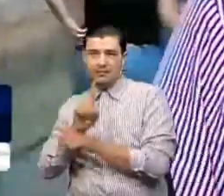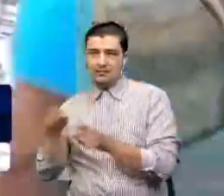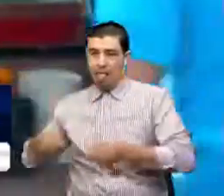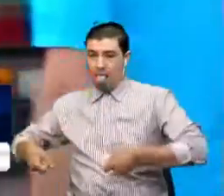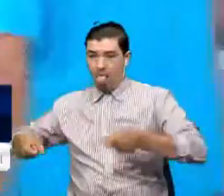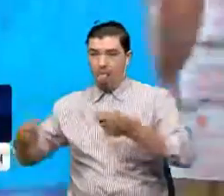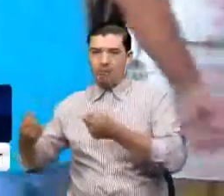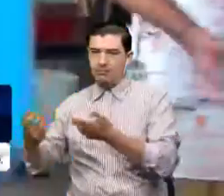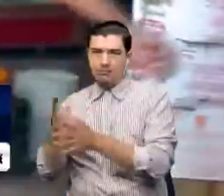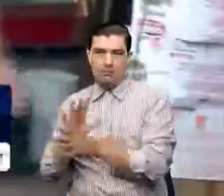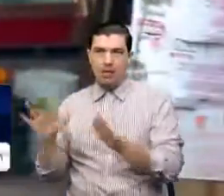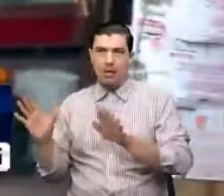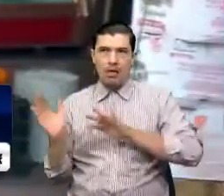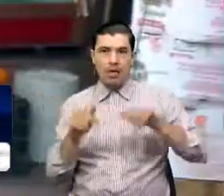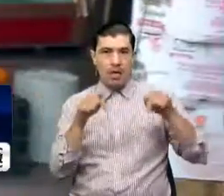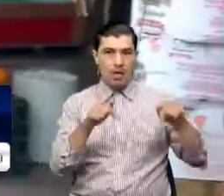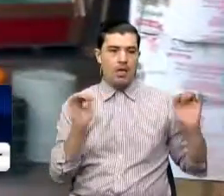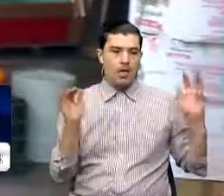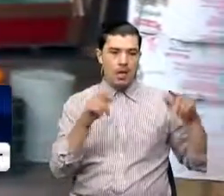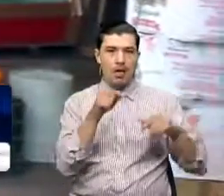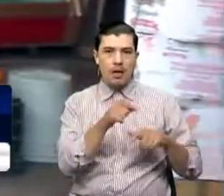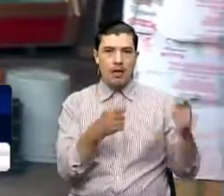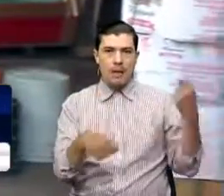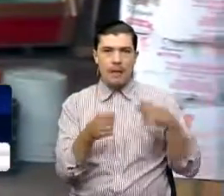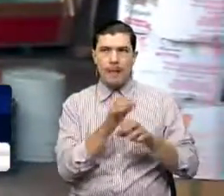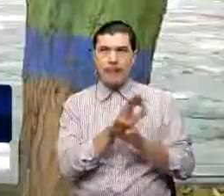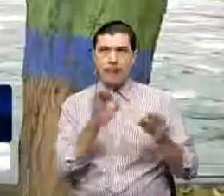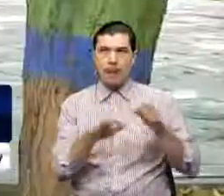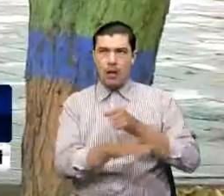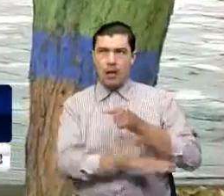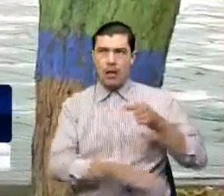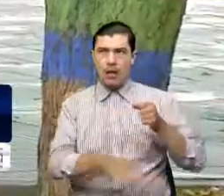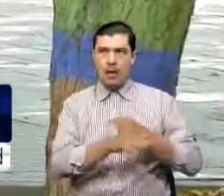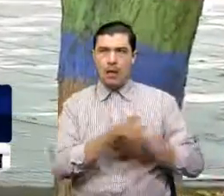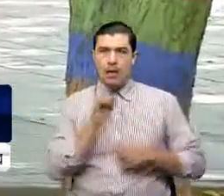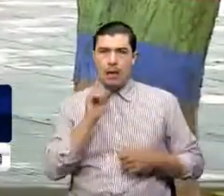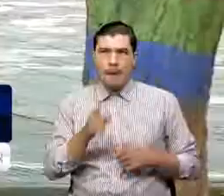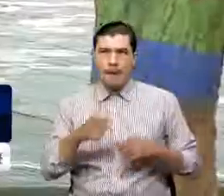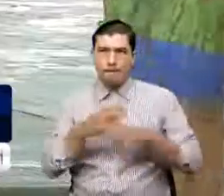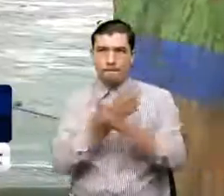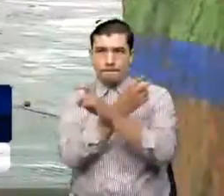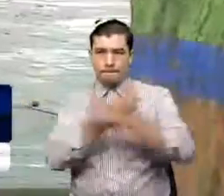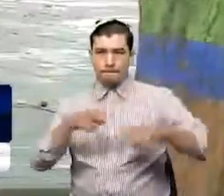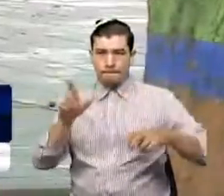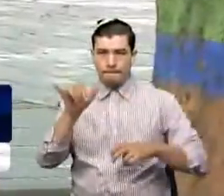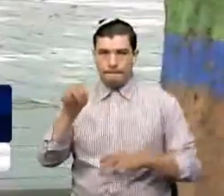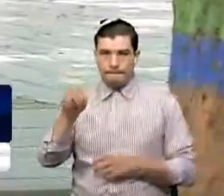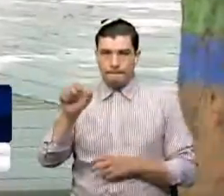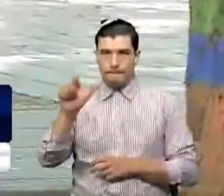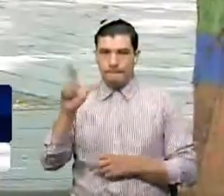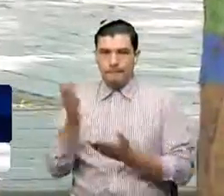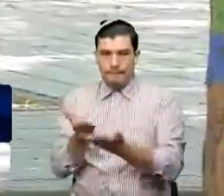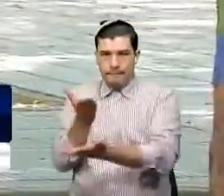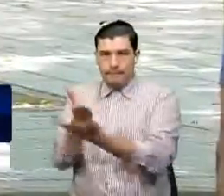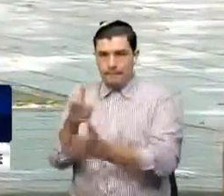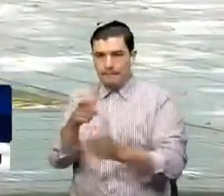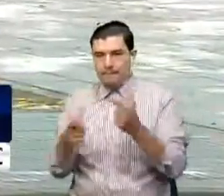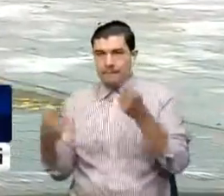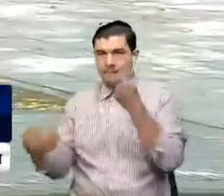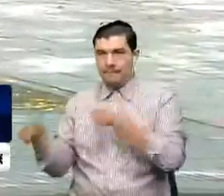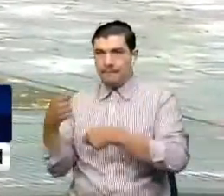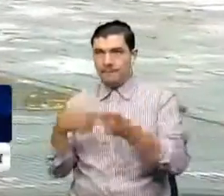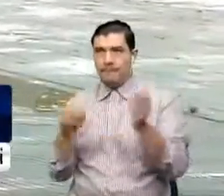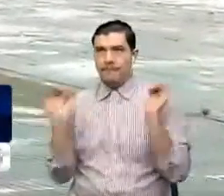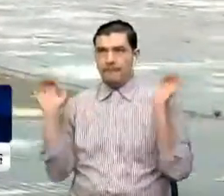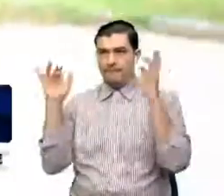productos perecederos su mercado de élite no evadan nada si nunca han dado la base este es el parque lineal y una de las propuestas de los vendedores informales es